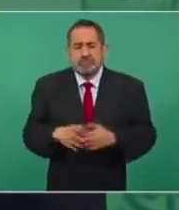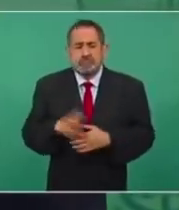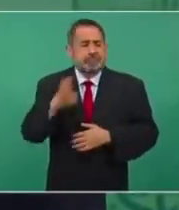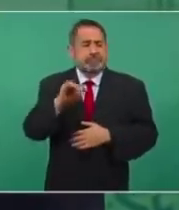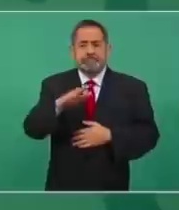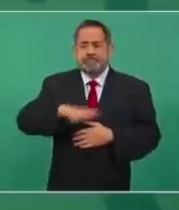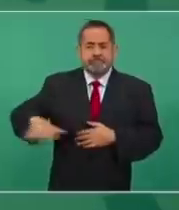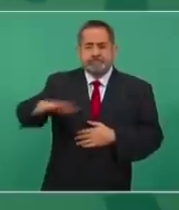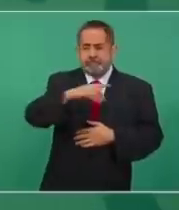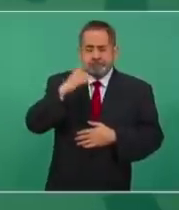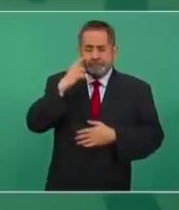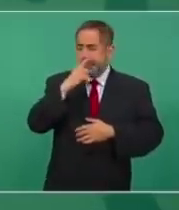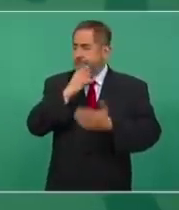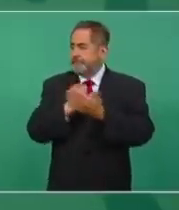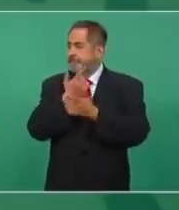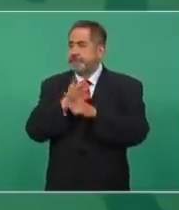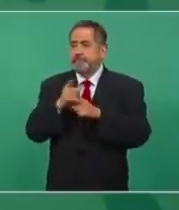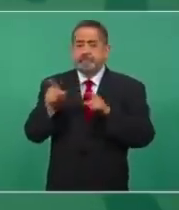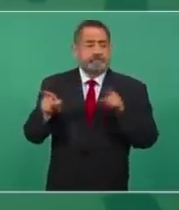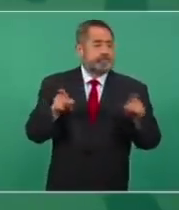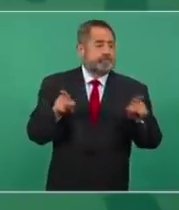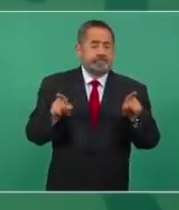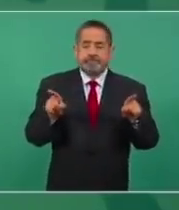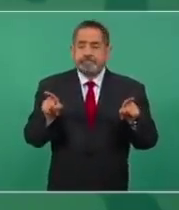democracia que esto